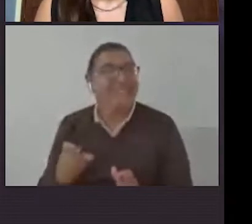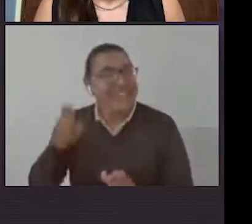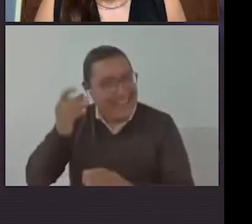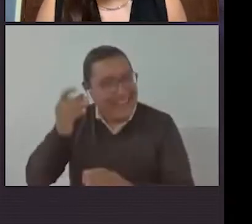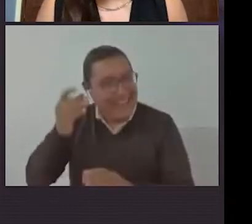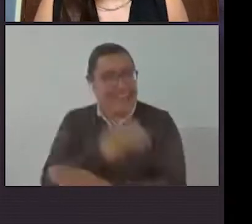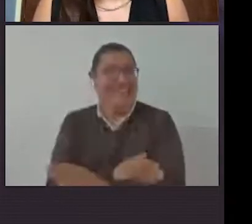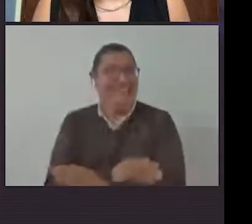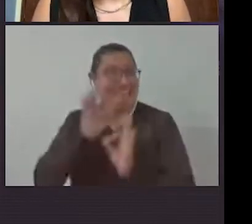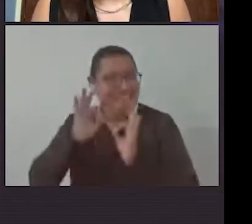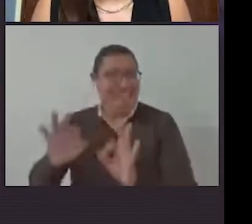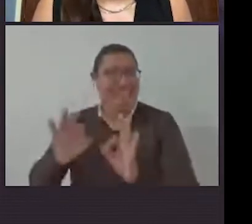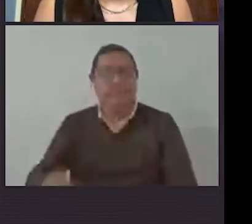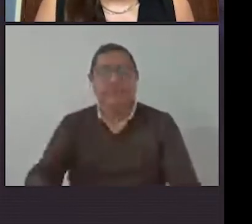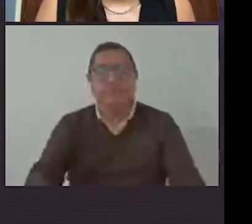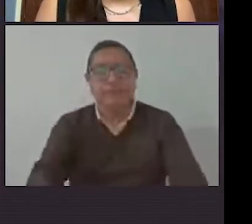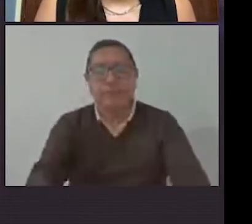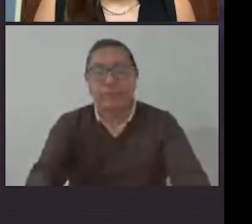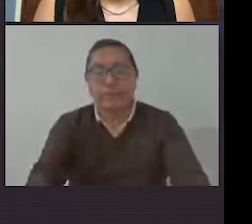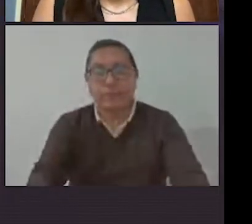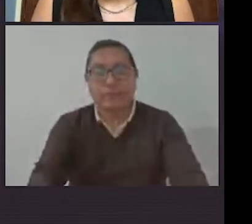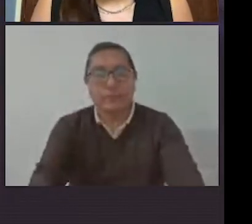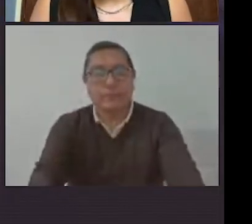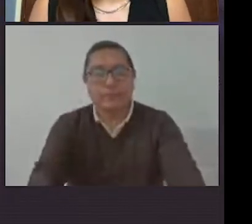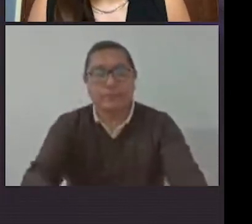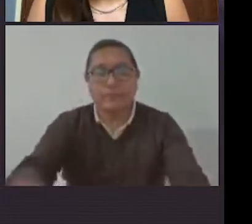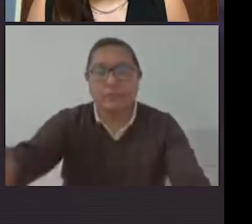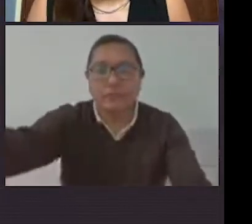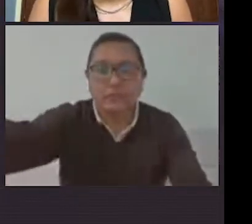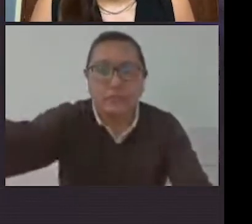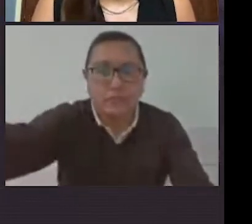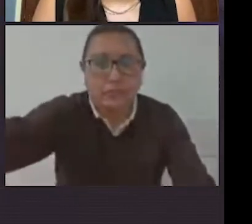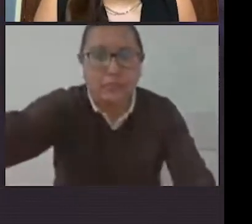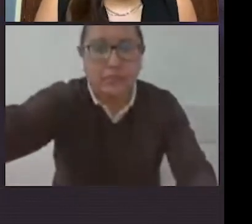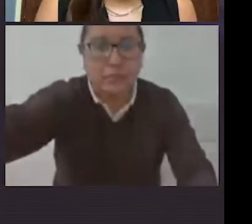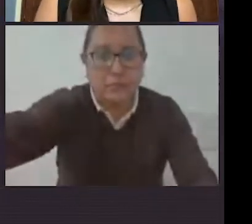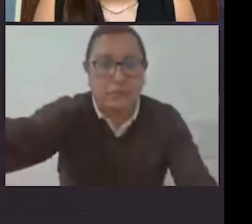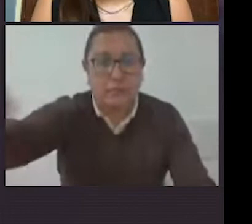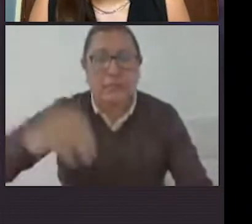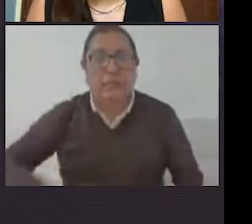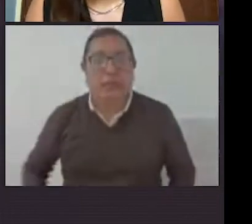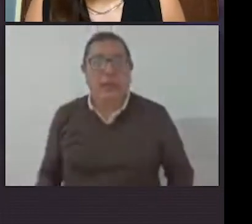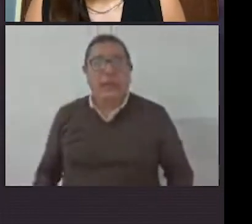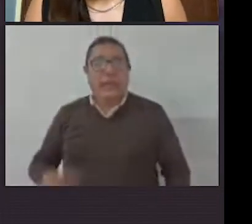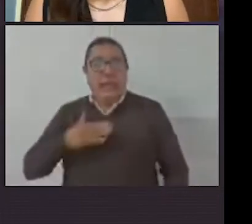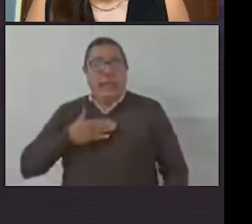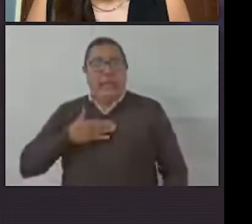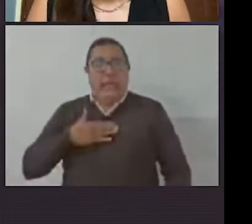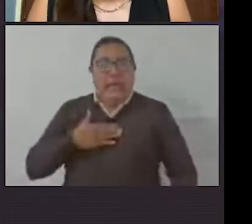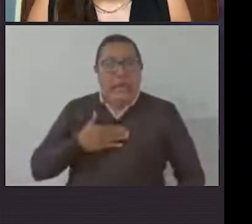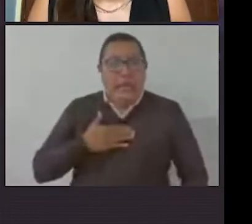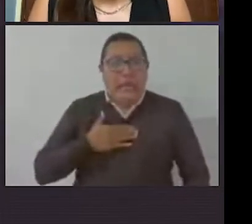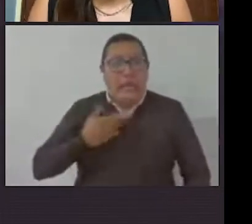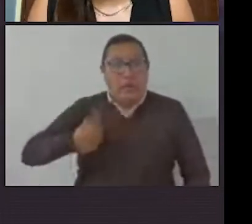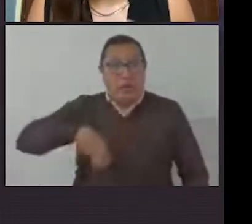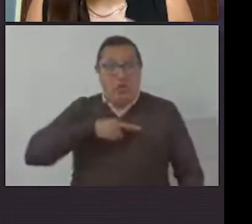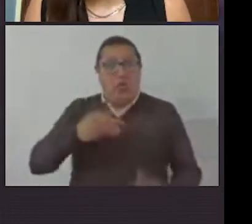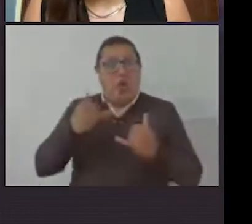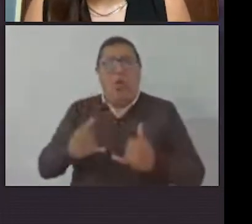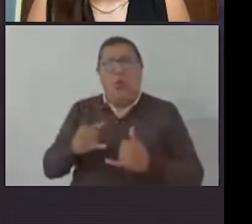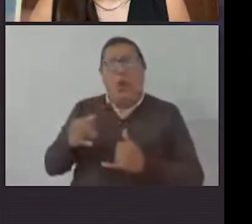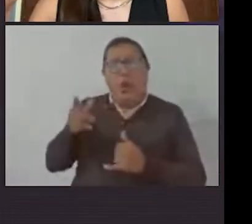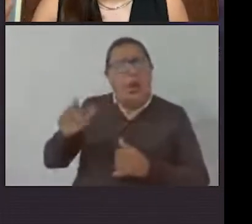bases de los programas de entrenamiento de habilidades blandas que nosotros generamos para mantener a